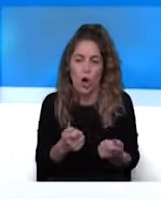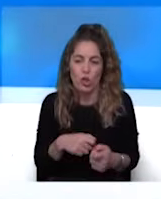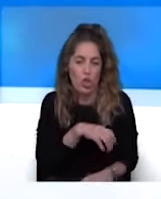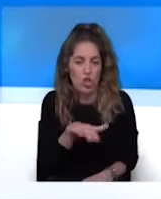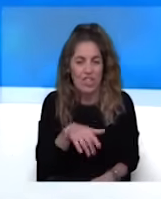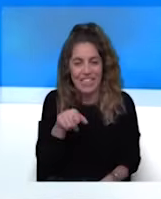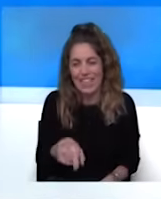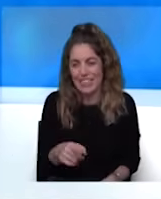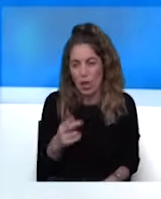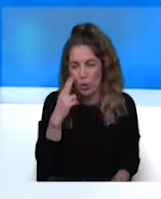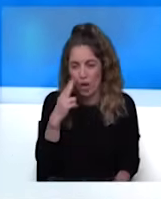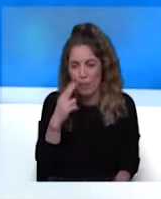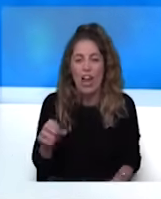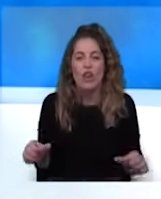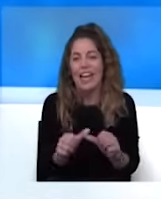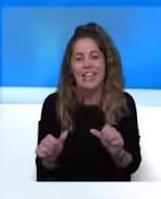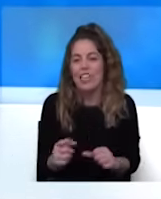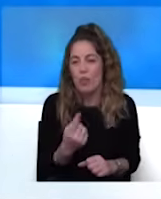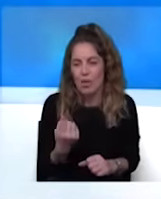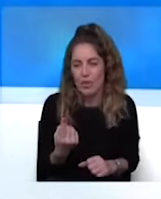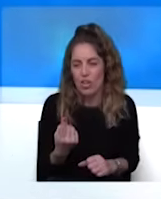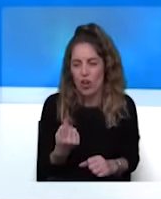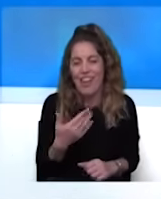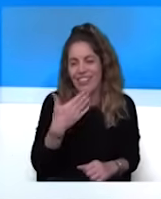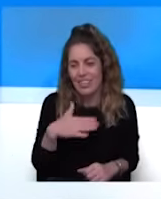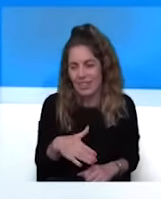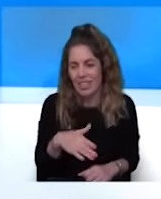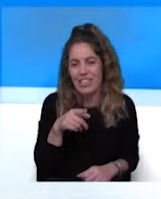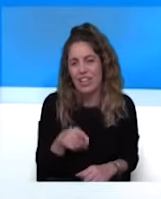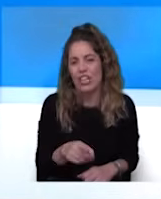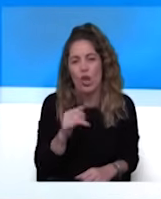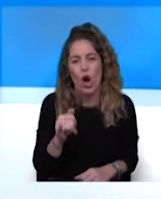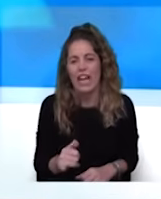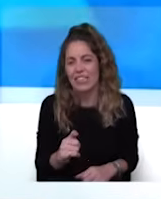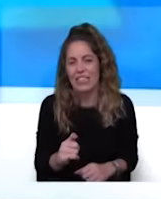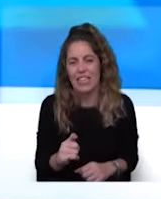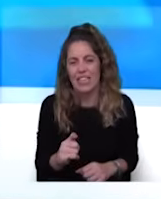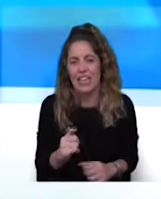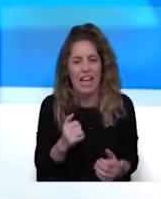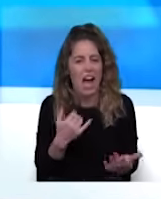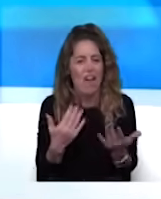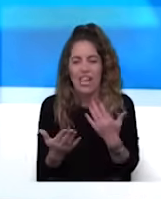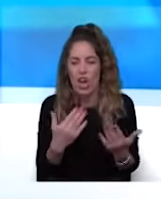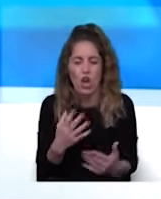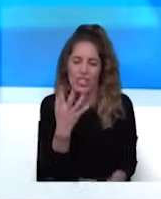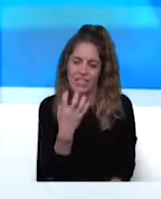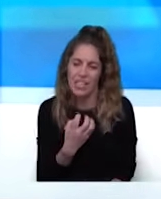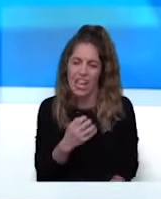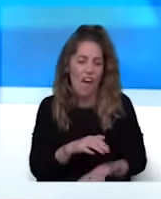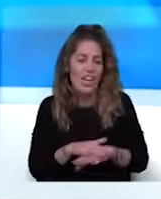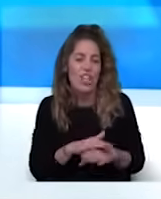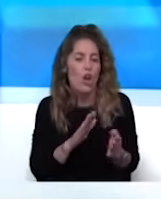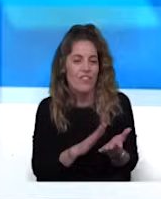problema tiene entonces lo que hay que hacer en primer primer lugar es entender que esto hay que tratarlo seriamente basado en la